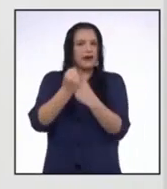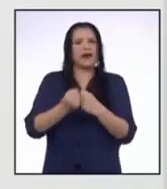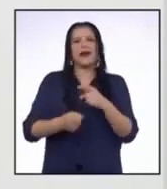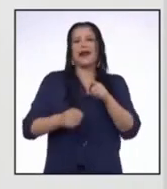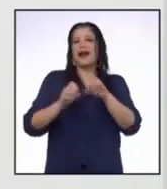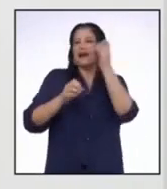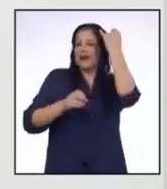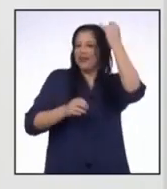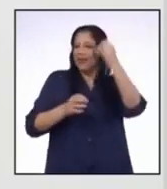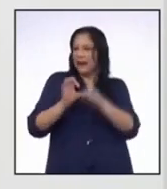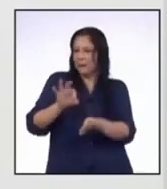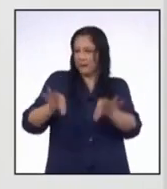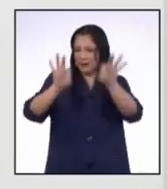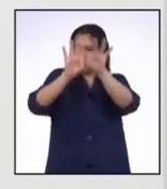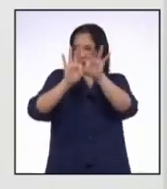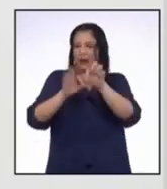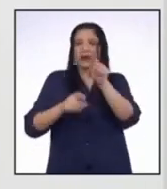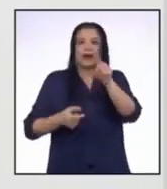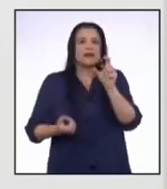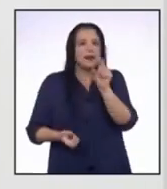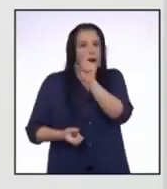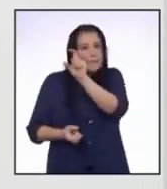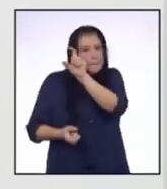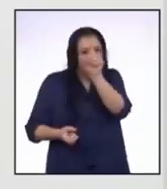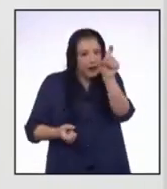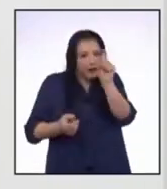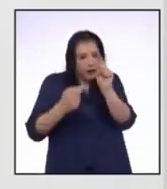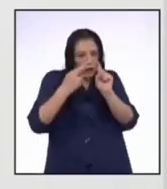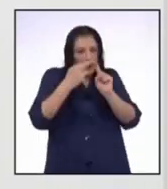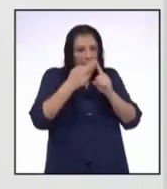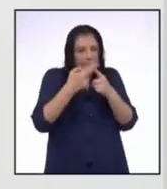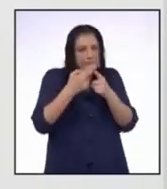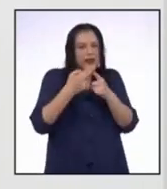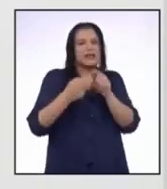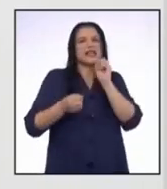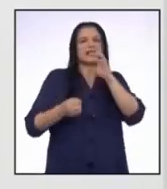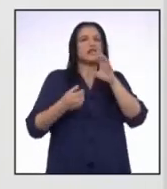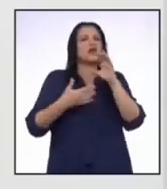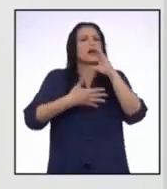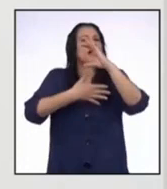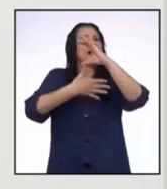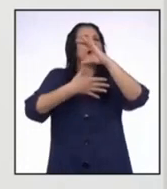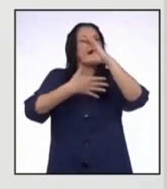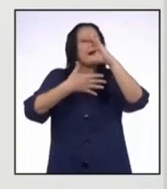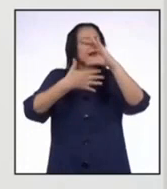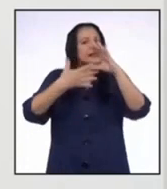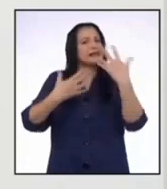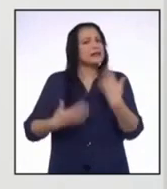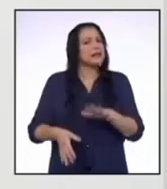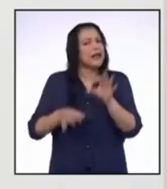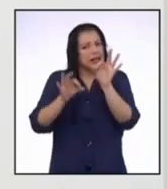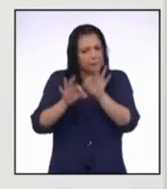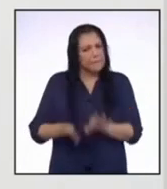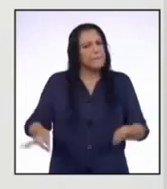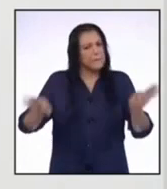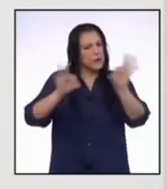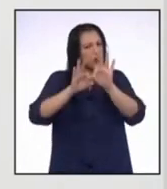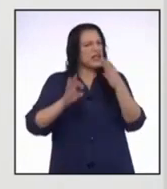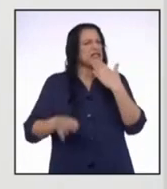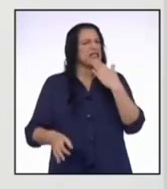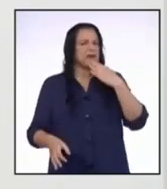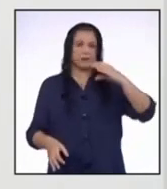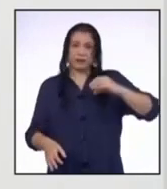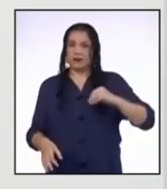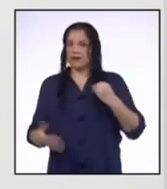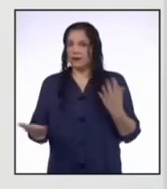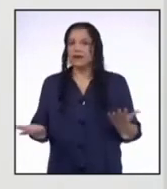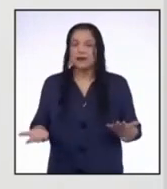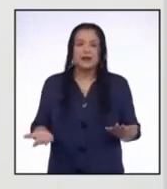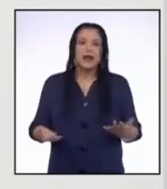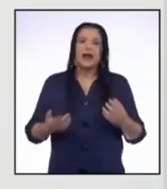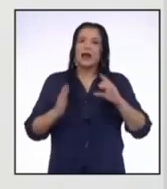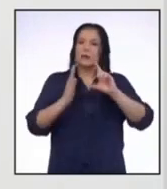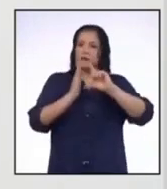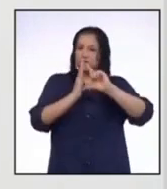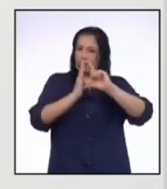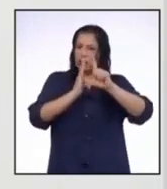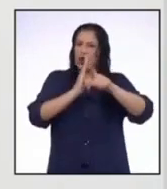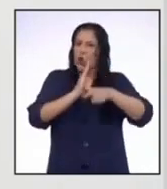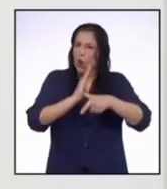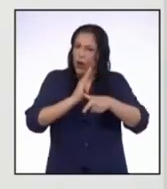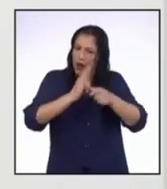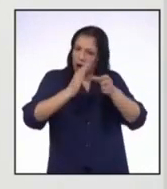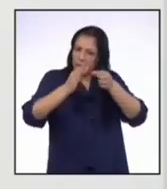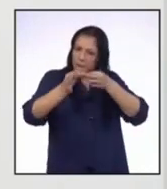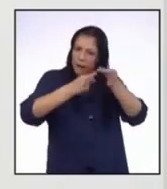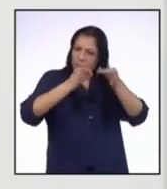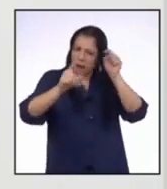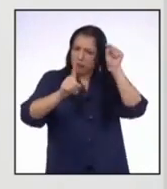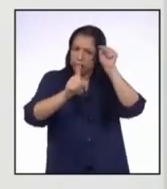este caso, el párrafo comienza mencionando una característica importante de la adolescencia y luego se